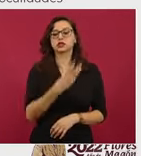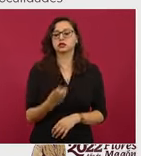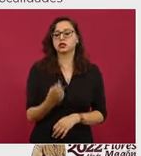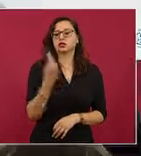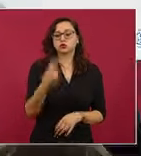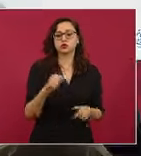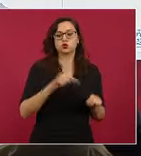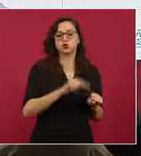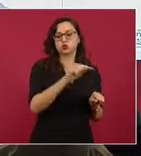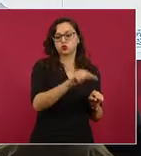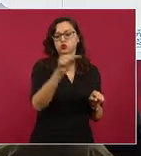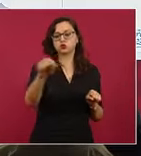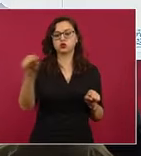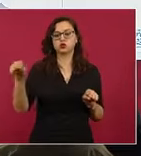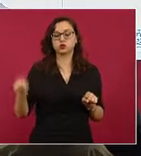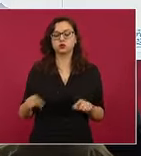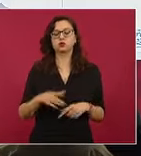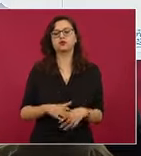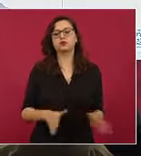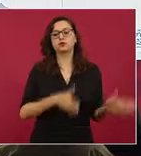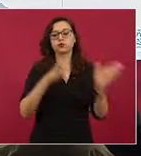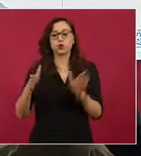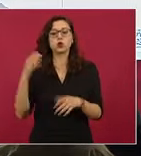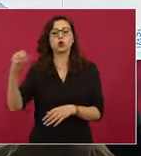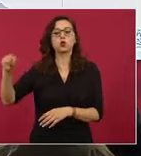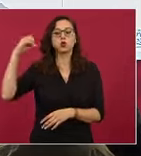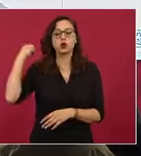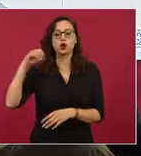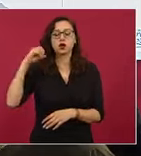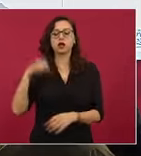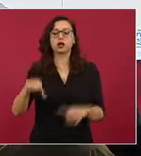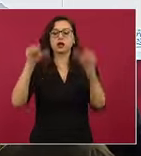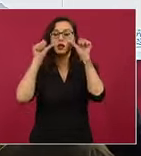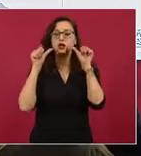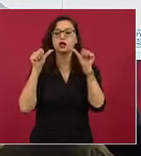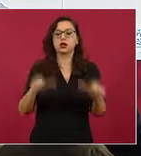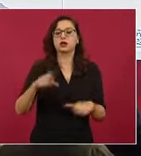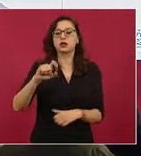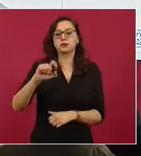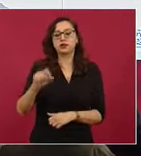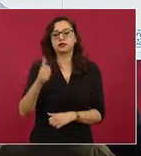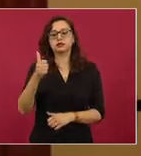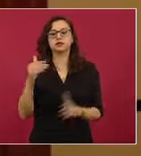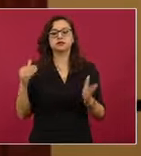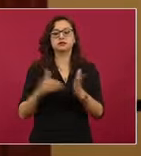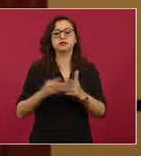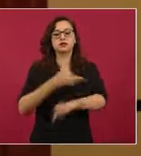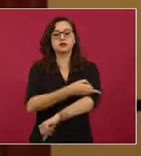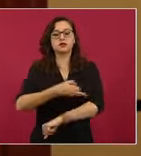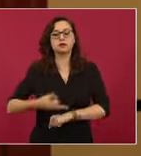Por lo que respecta a Oaxaca, ahí se han atendido más de 26,000 familias,